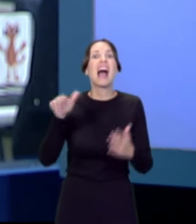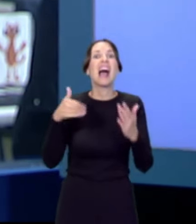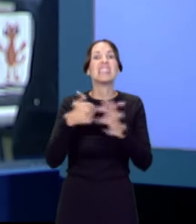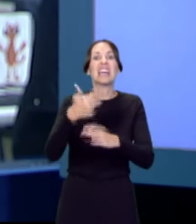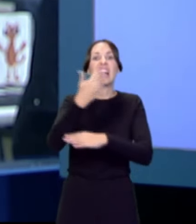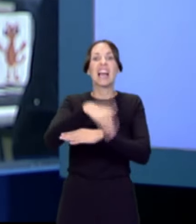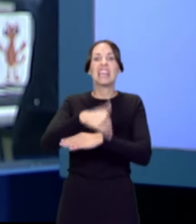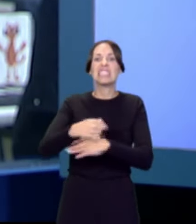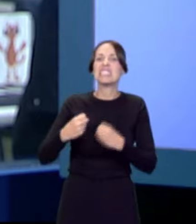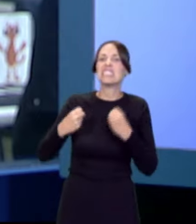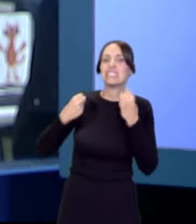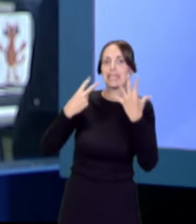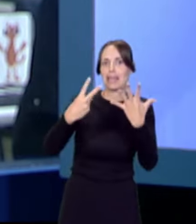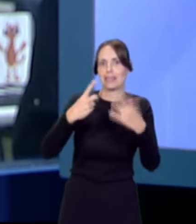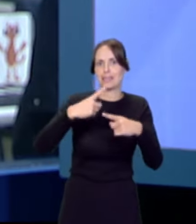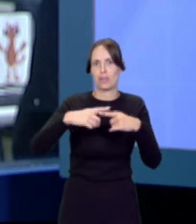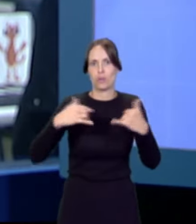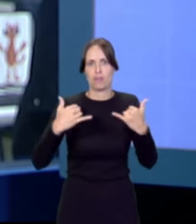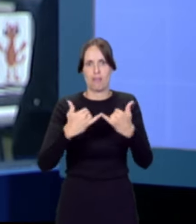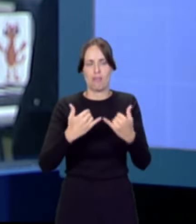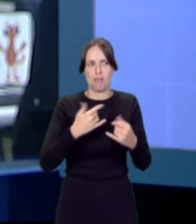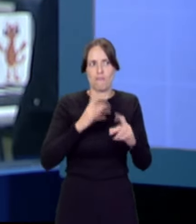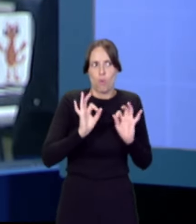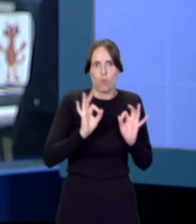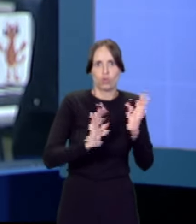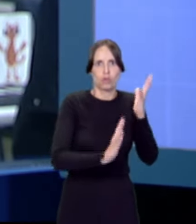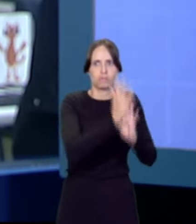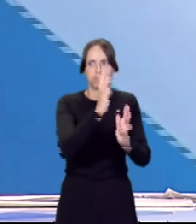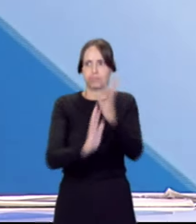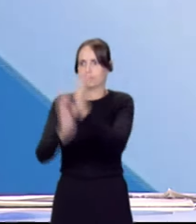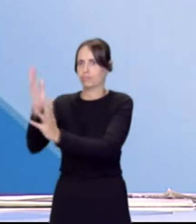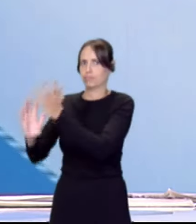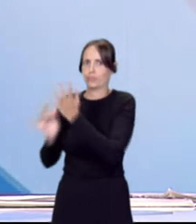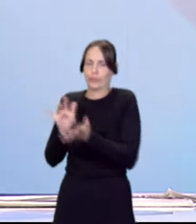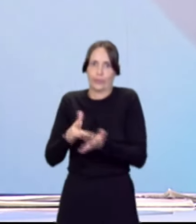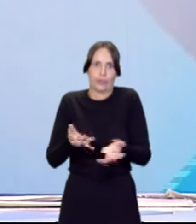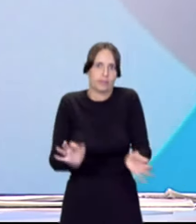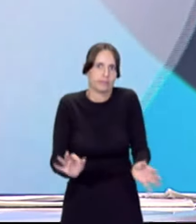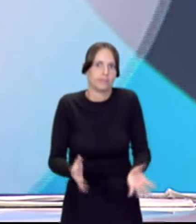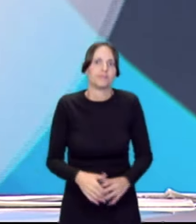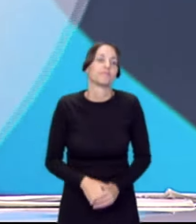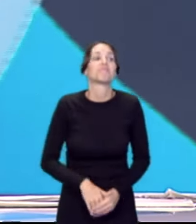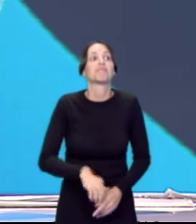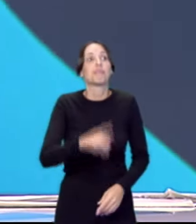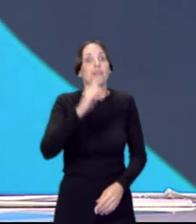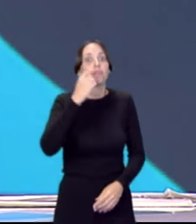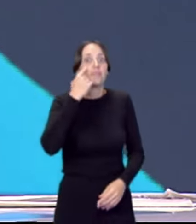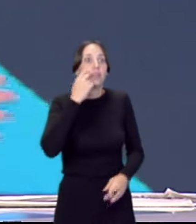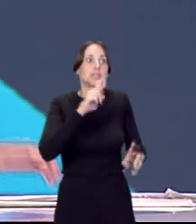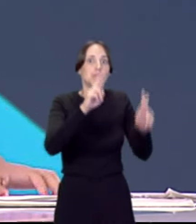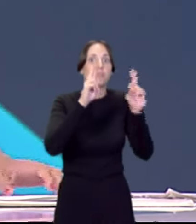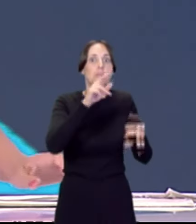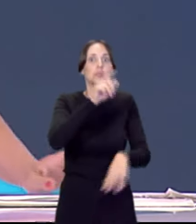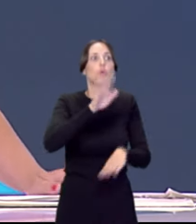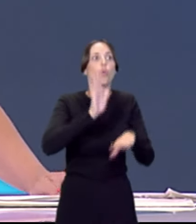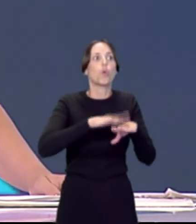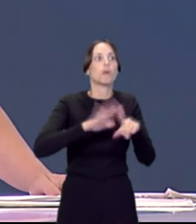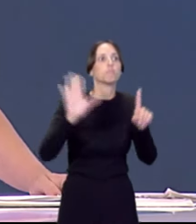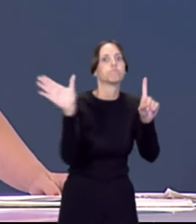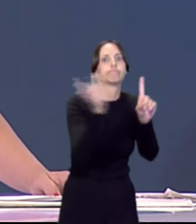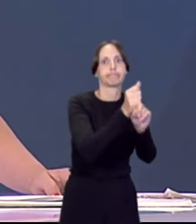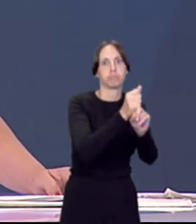capital tinerfeña las que se han visto afectadas por este suceso. Bueno, pues nosotros esperamos que den con los autores de esas quemas de los